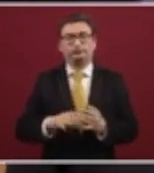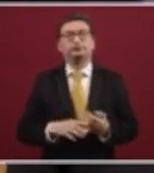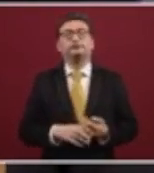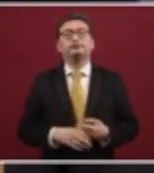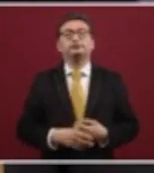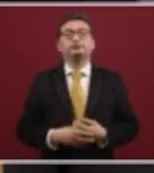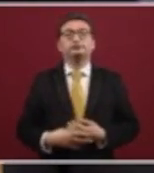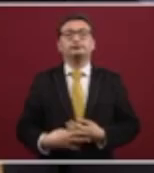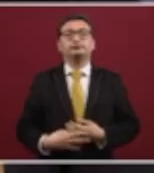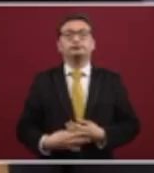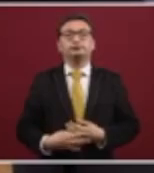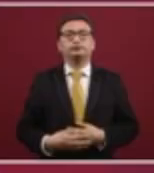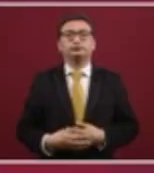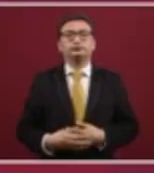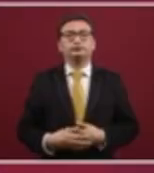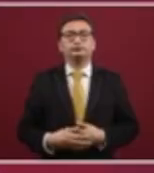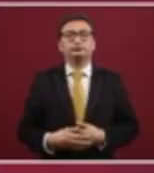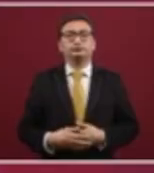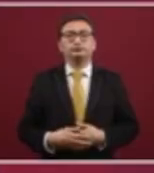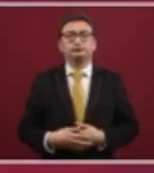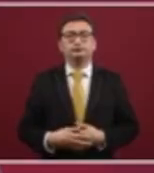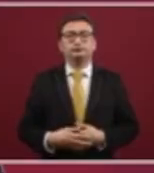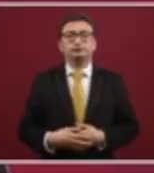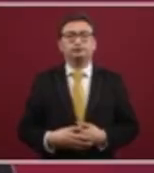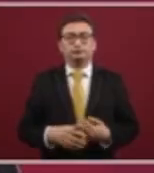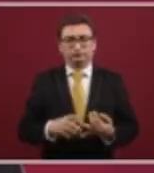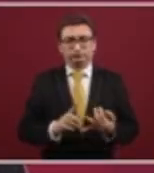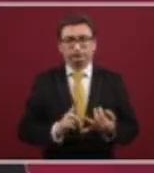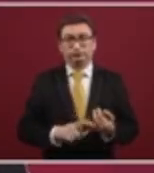Les adelanto que